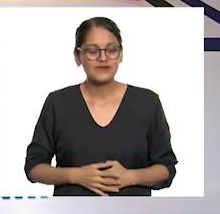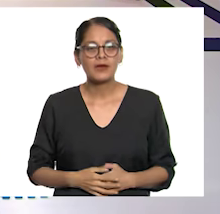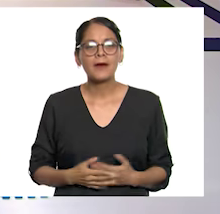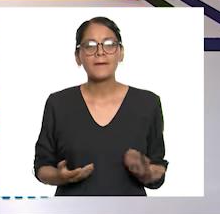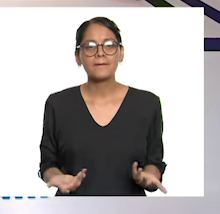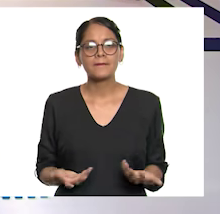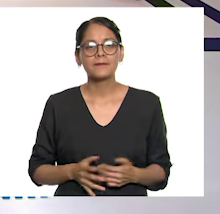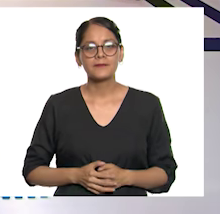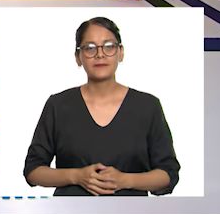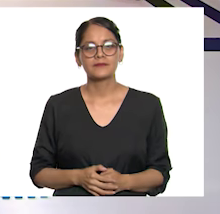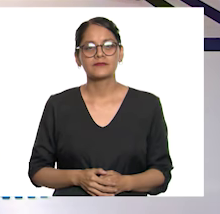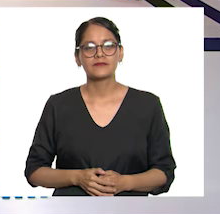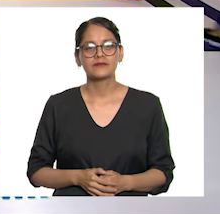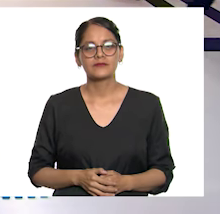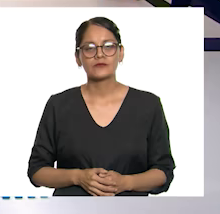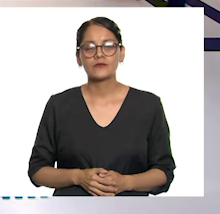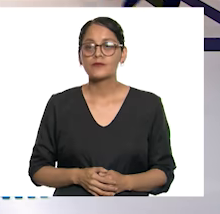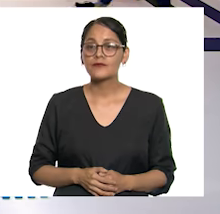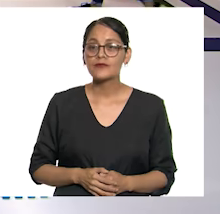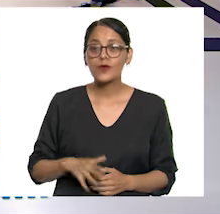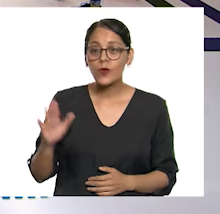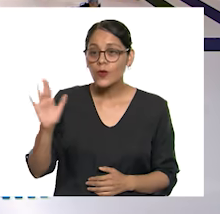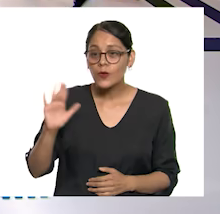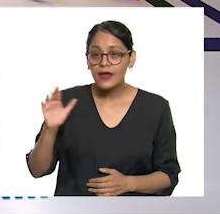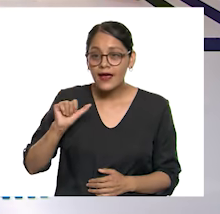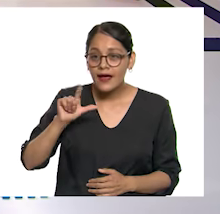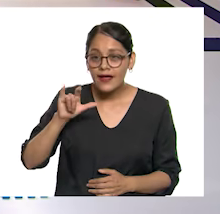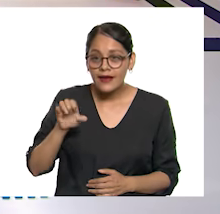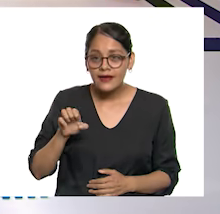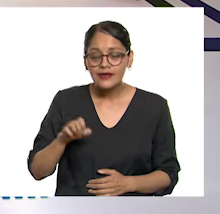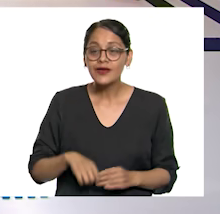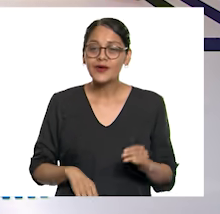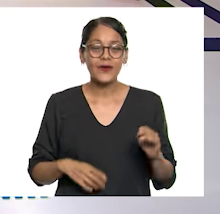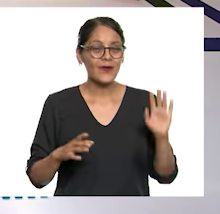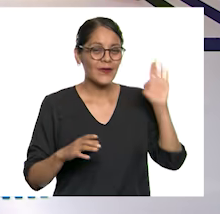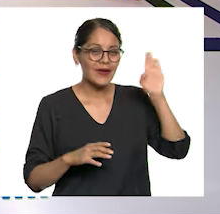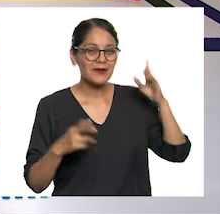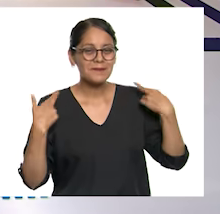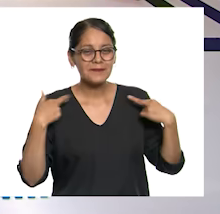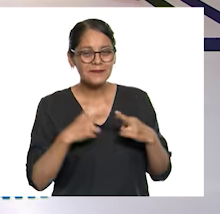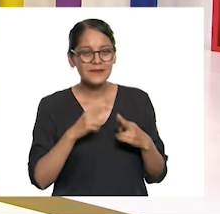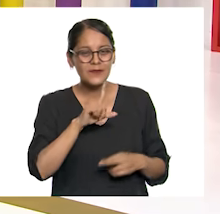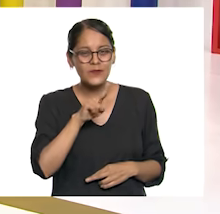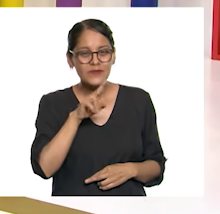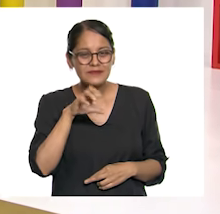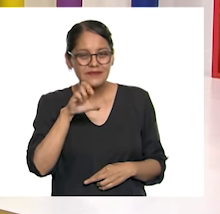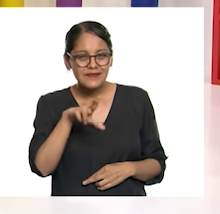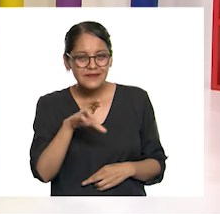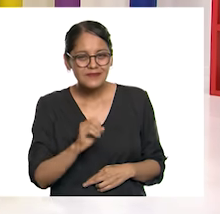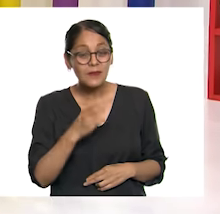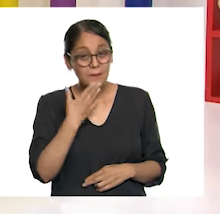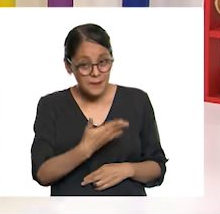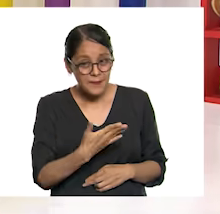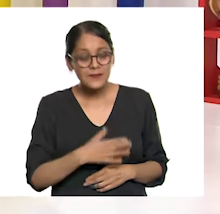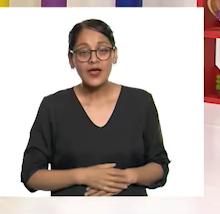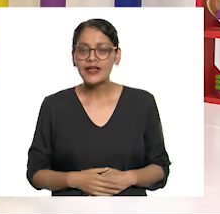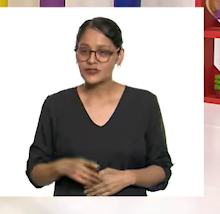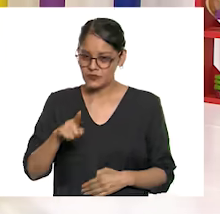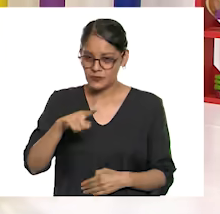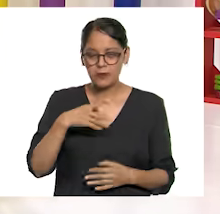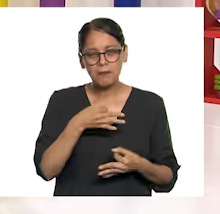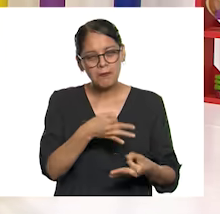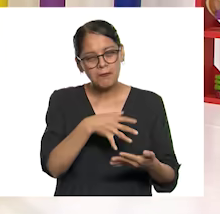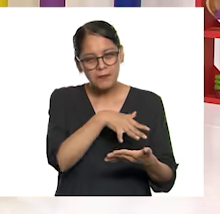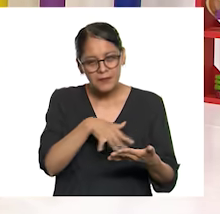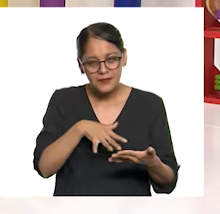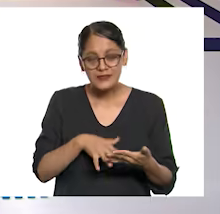¡Tin, tin, tin, ¡Hola, Ale! ¡Hola, Maestra Lucero! ¿Cómo estás? ¡Muy bien! Te veo súper entretenida. Bueno,